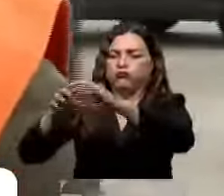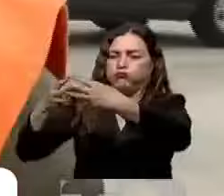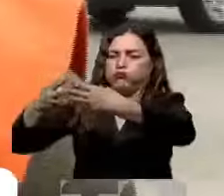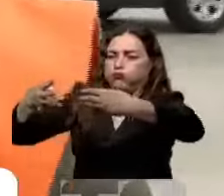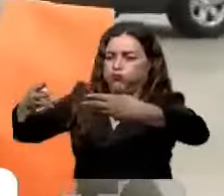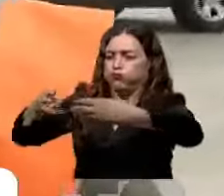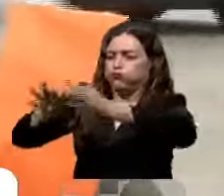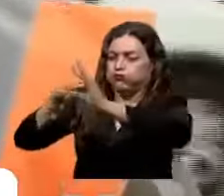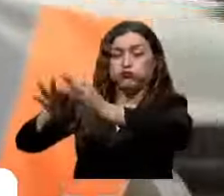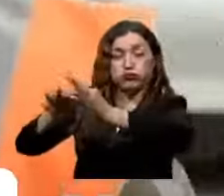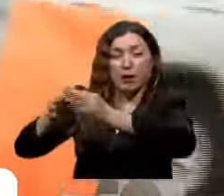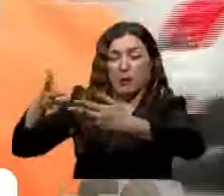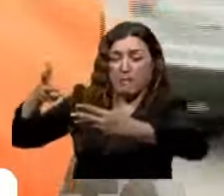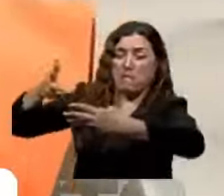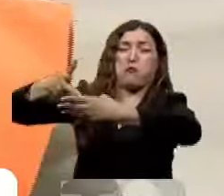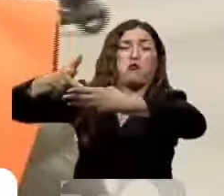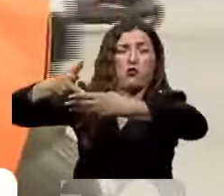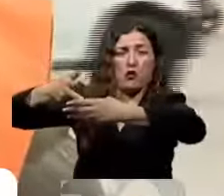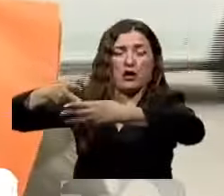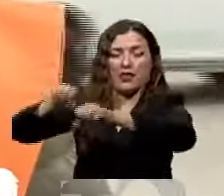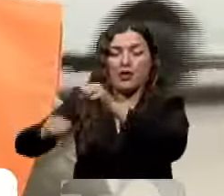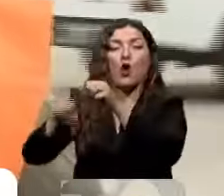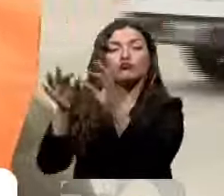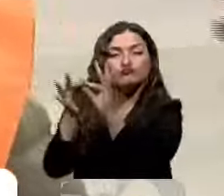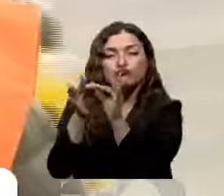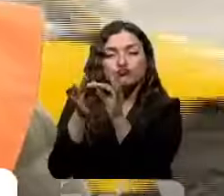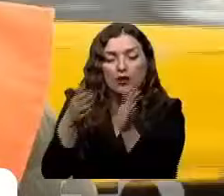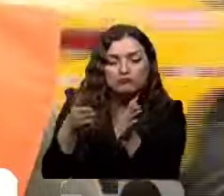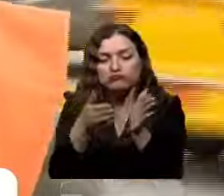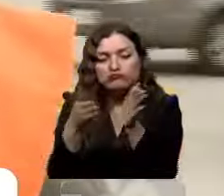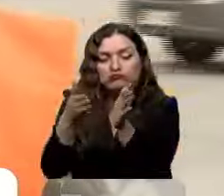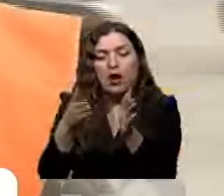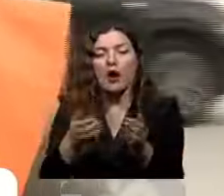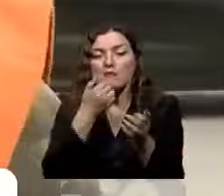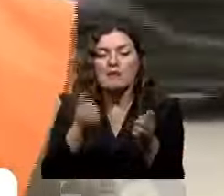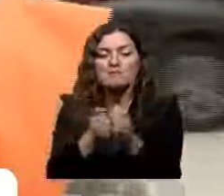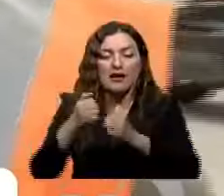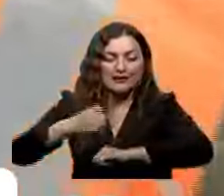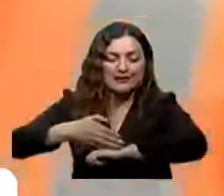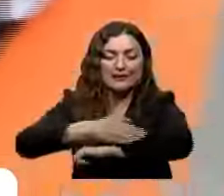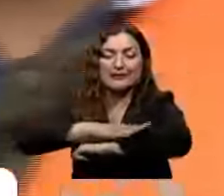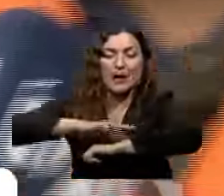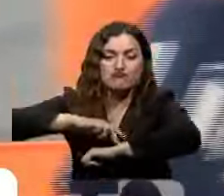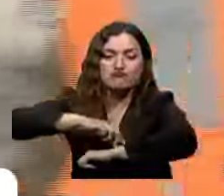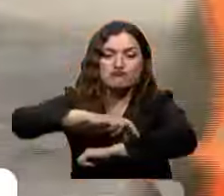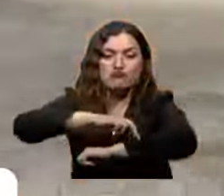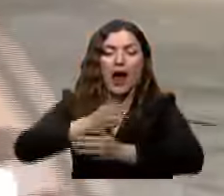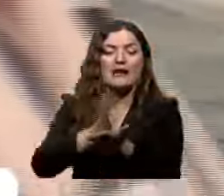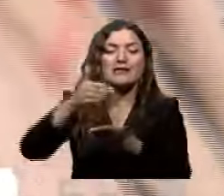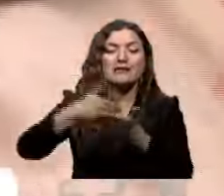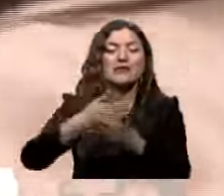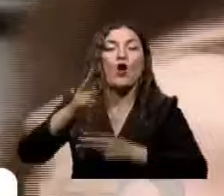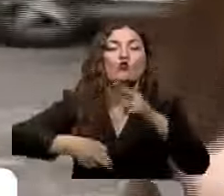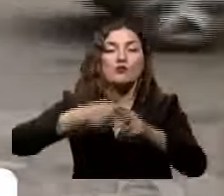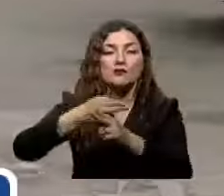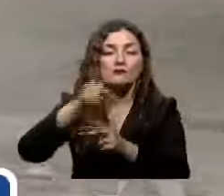de accidentes de tránsito, reparación de aceras, accesibilidad universal y plasmar